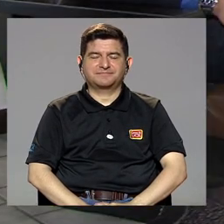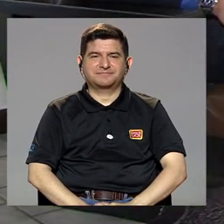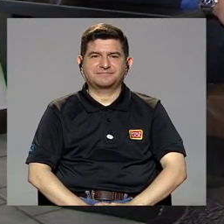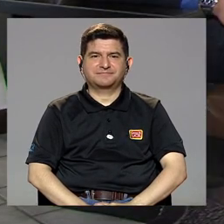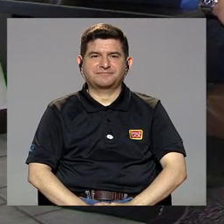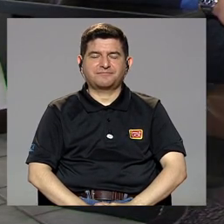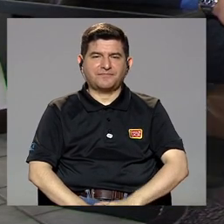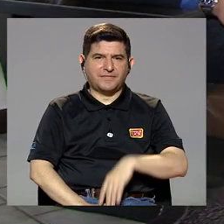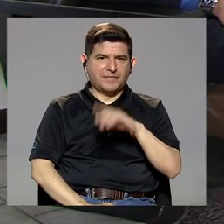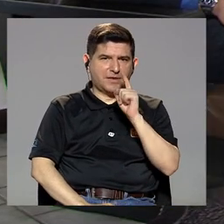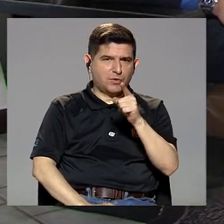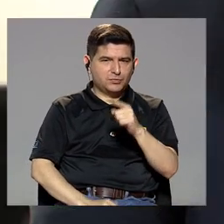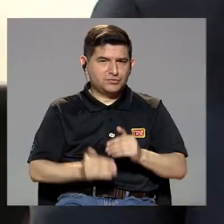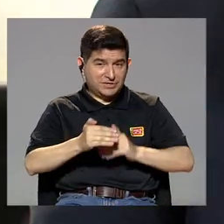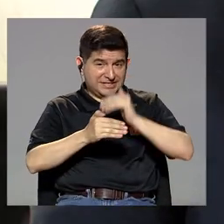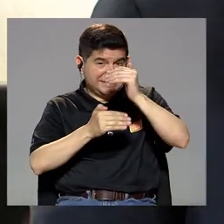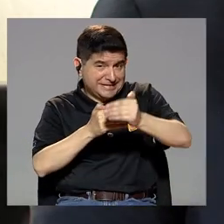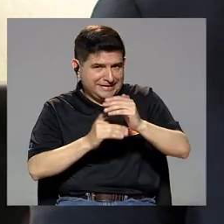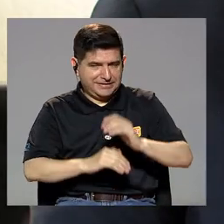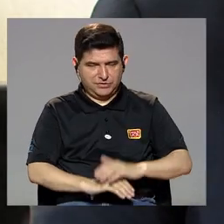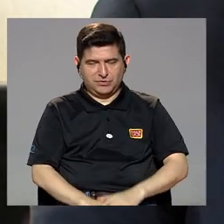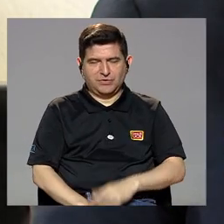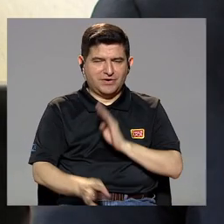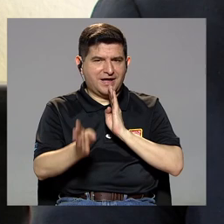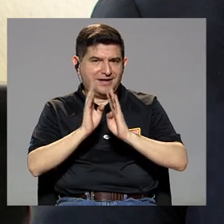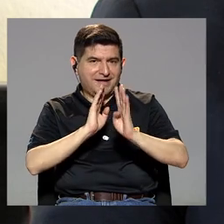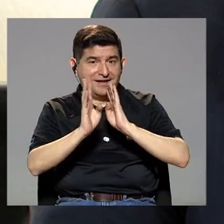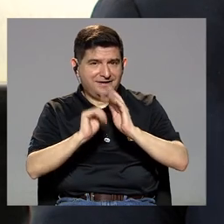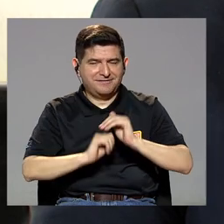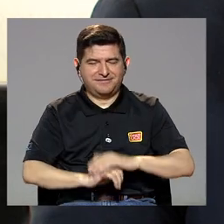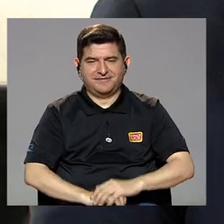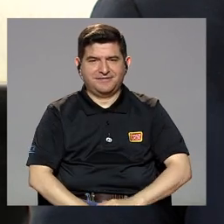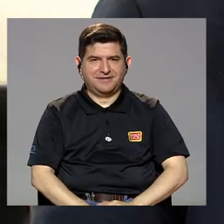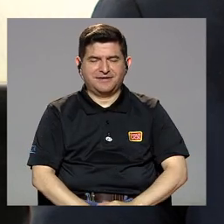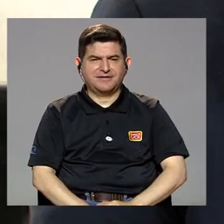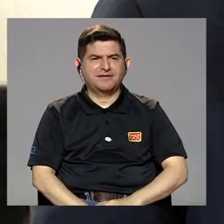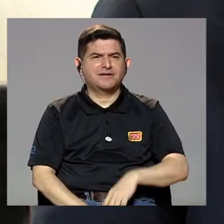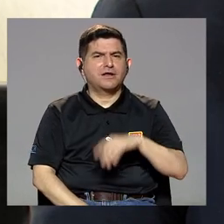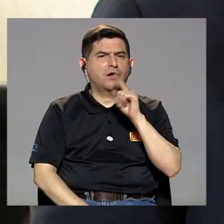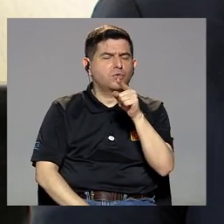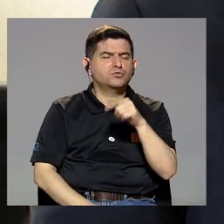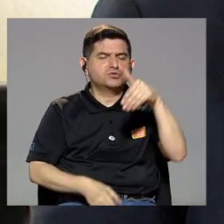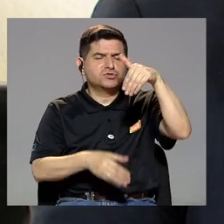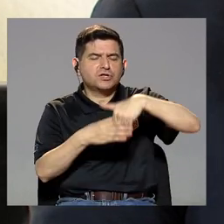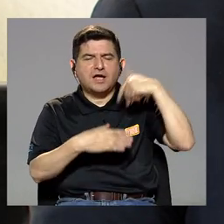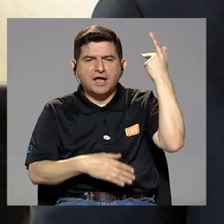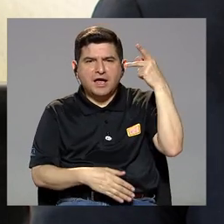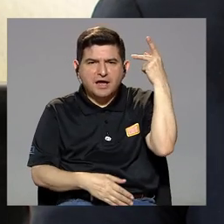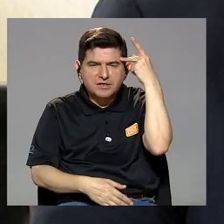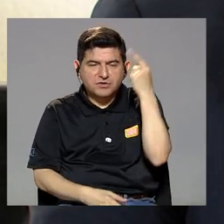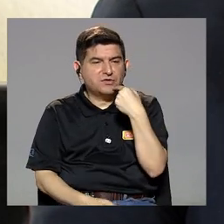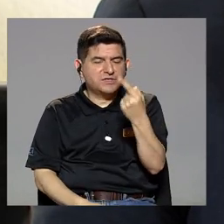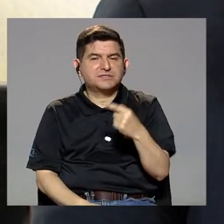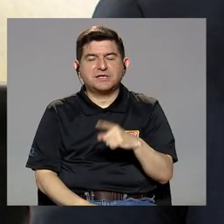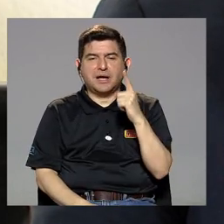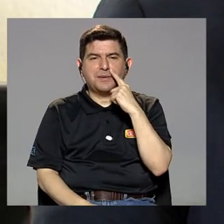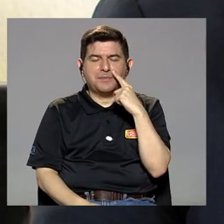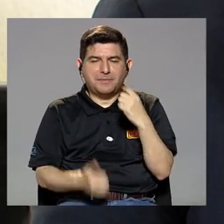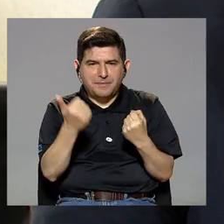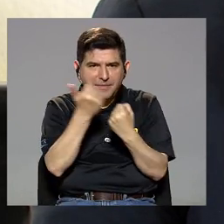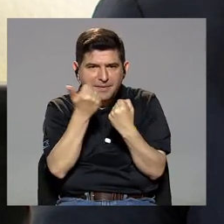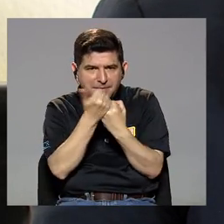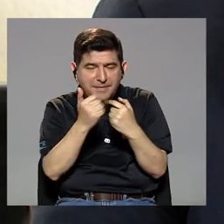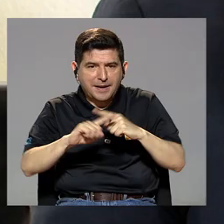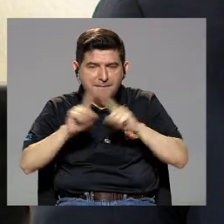usted se me estaba adelantando cuando hablaba de de cómo usted entró en la política me decía que su papá lo apoyaba pero que no